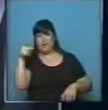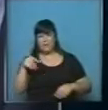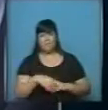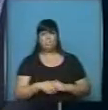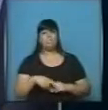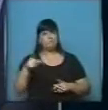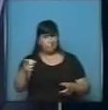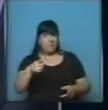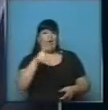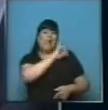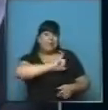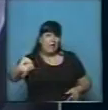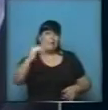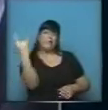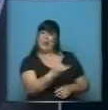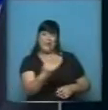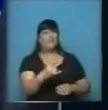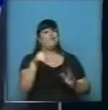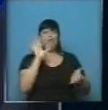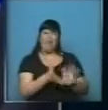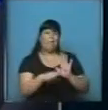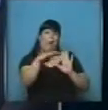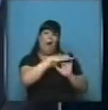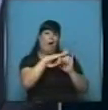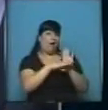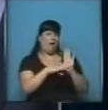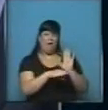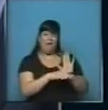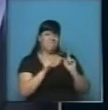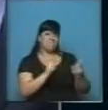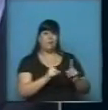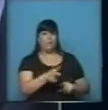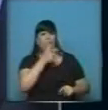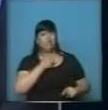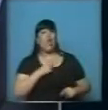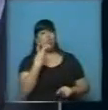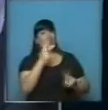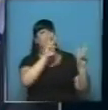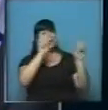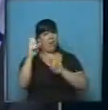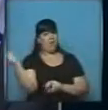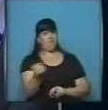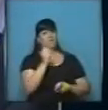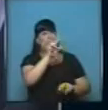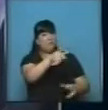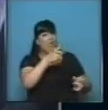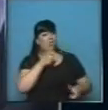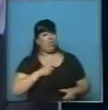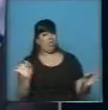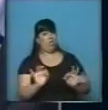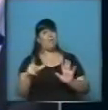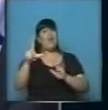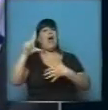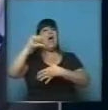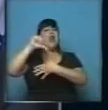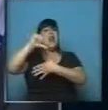en la denuncia trucha, kirchnerista, seguiste todo el manual, todo el manual. Y no me contestaste dos temas que son importantes para los argentinos y para toda